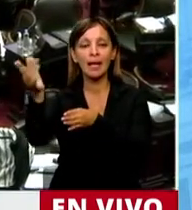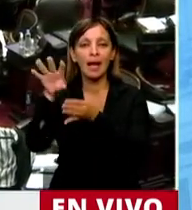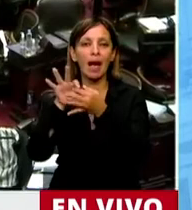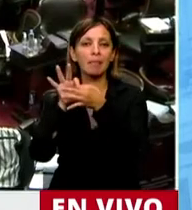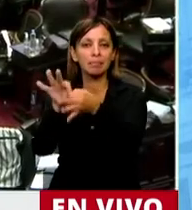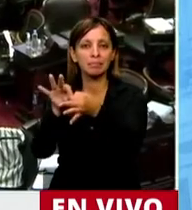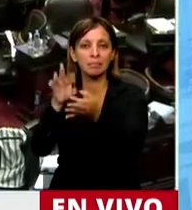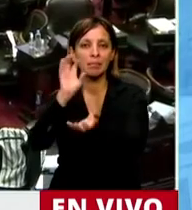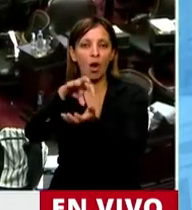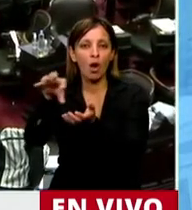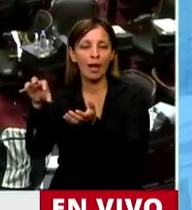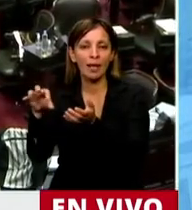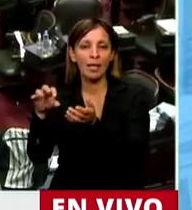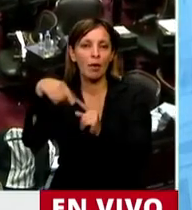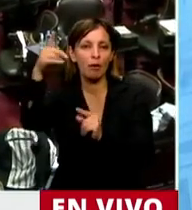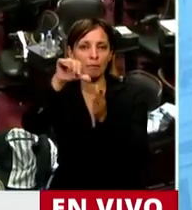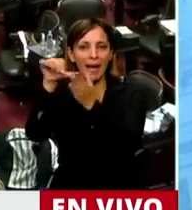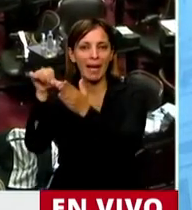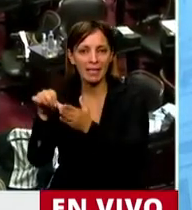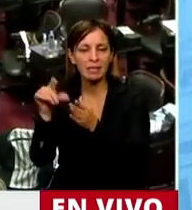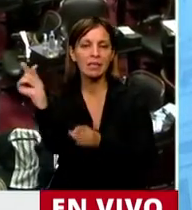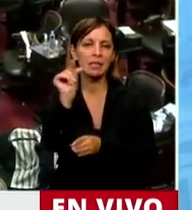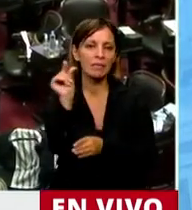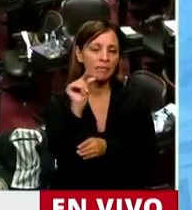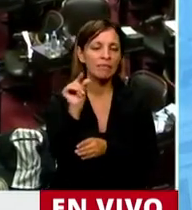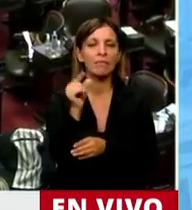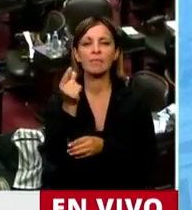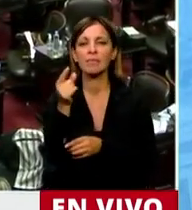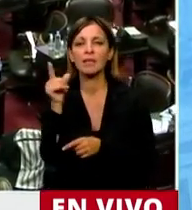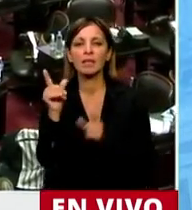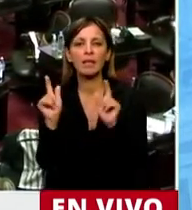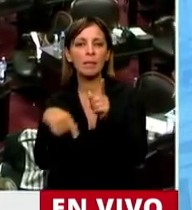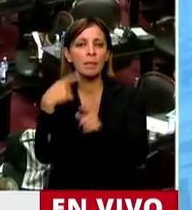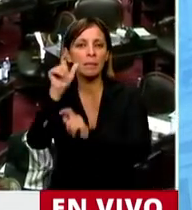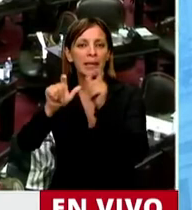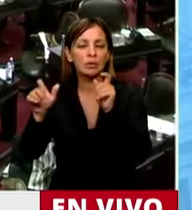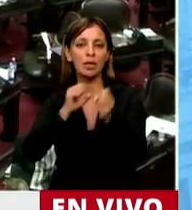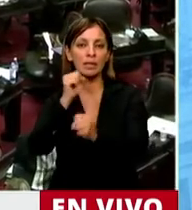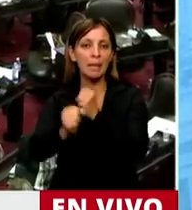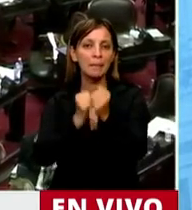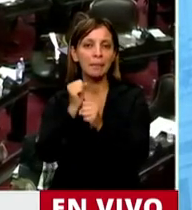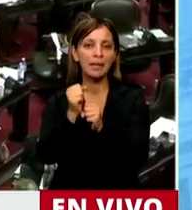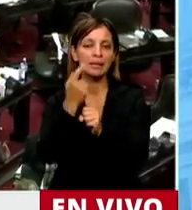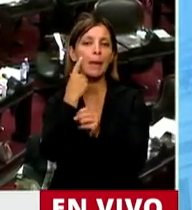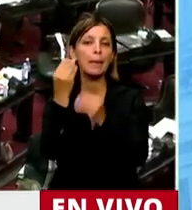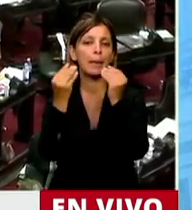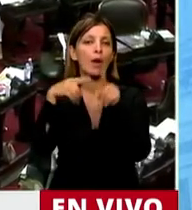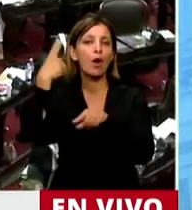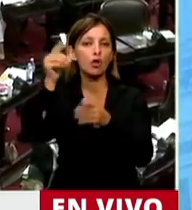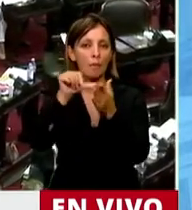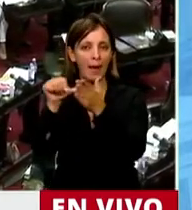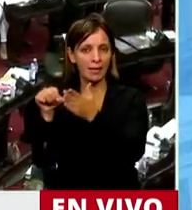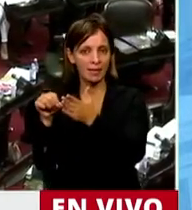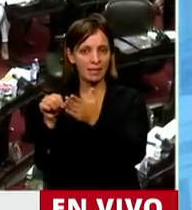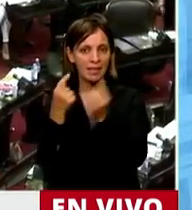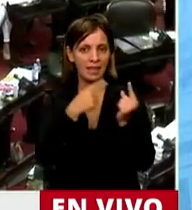organismos multilaterales de crédito, con otros estados o con otras personas o empresas residentes en otro país,